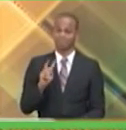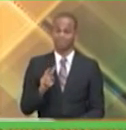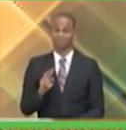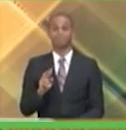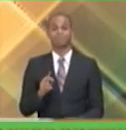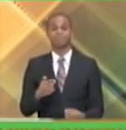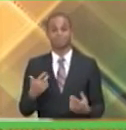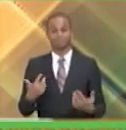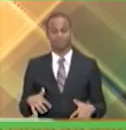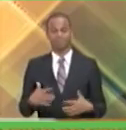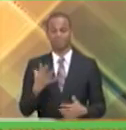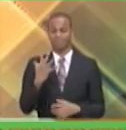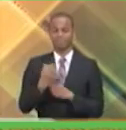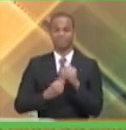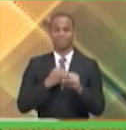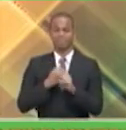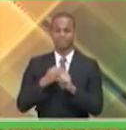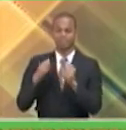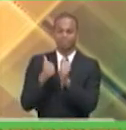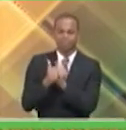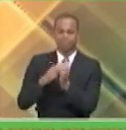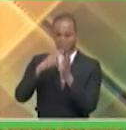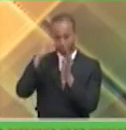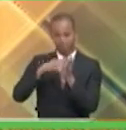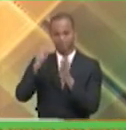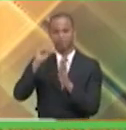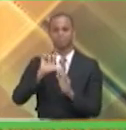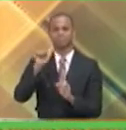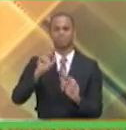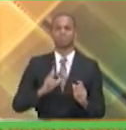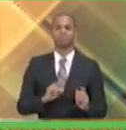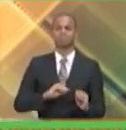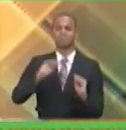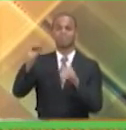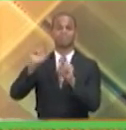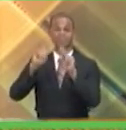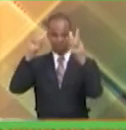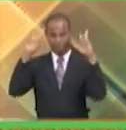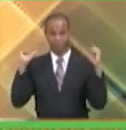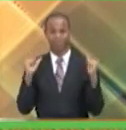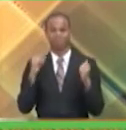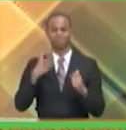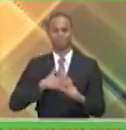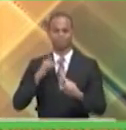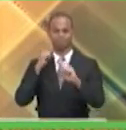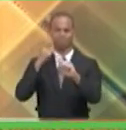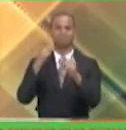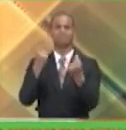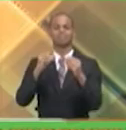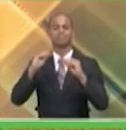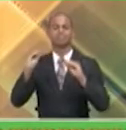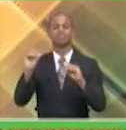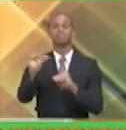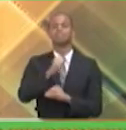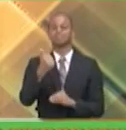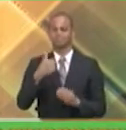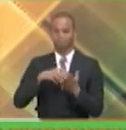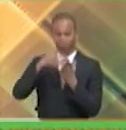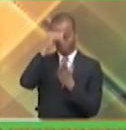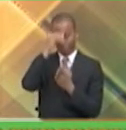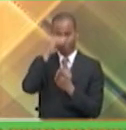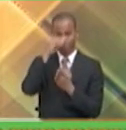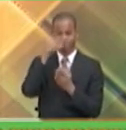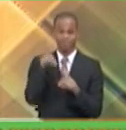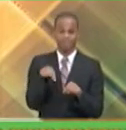CERTEVE, 5 años. Luego nos trasladamos a Villa Altagracia y allá el sueño mío era enseñar a otros lo que yo aprendí